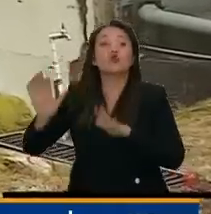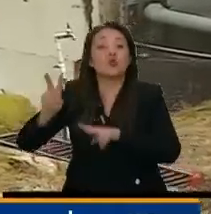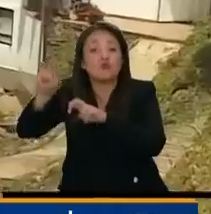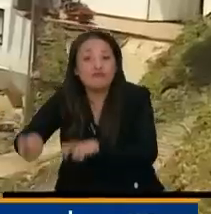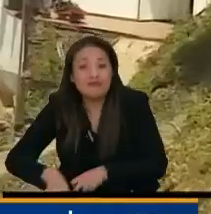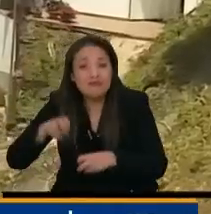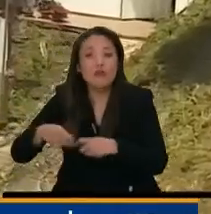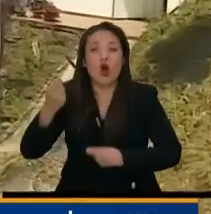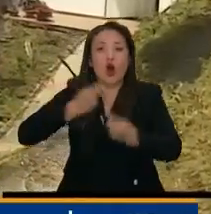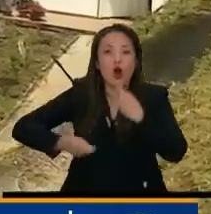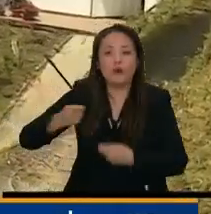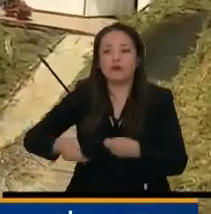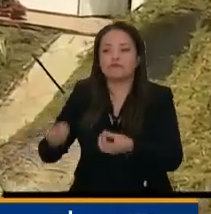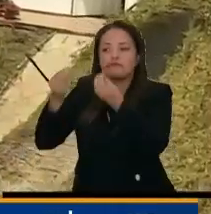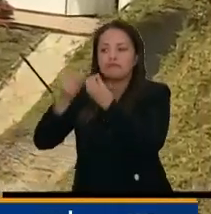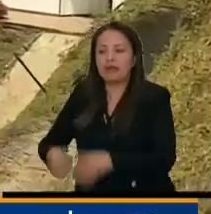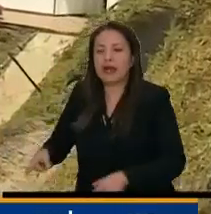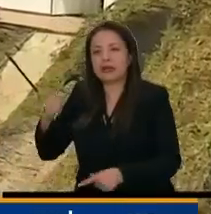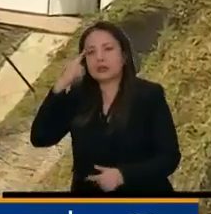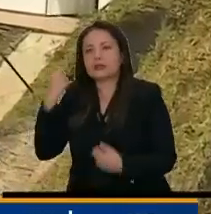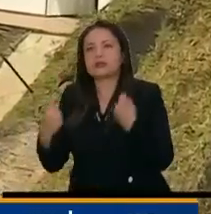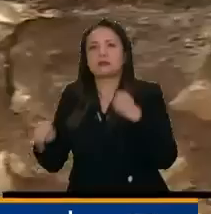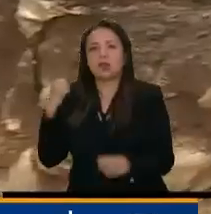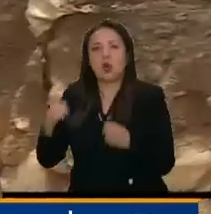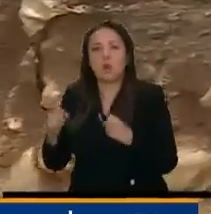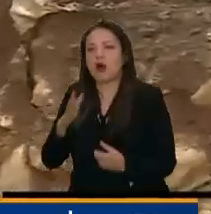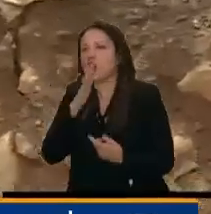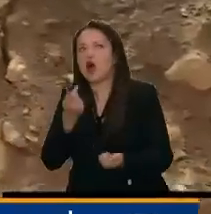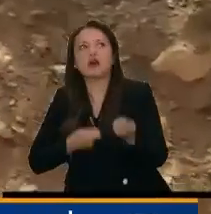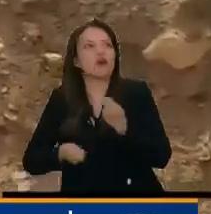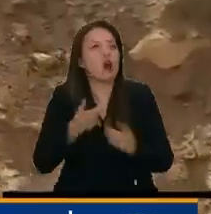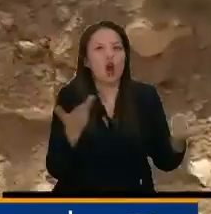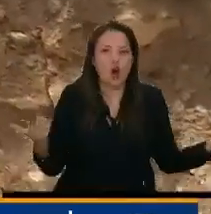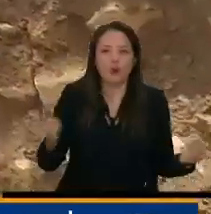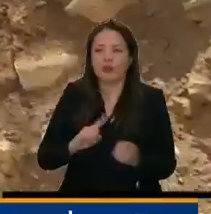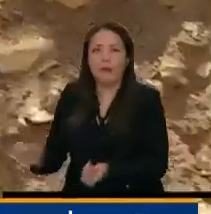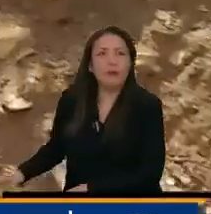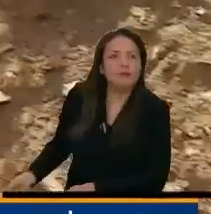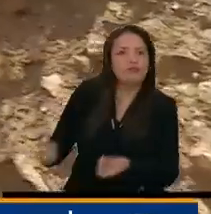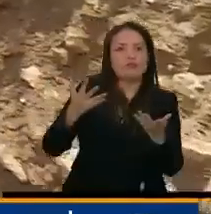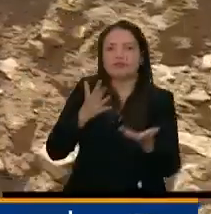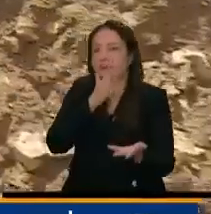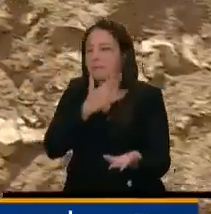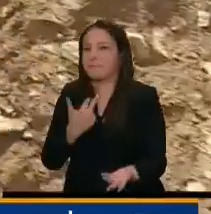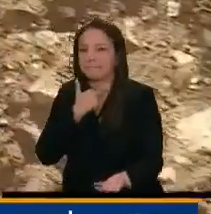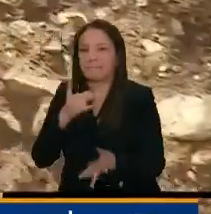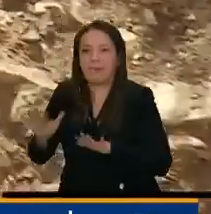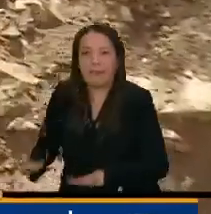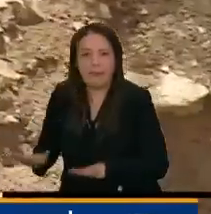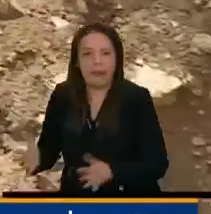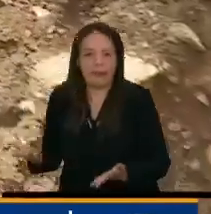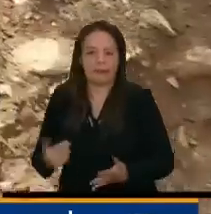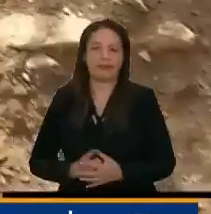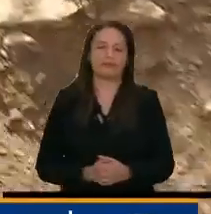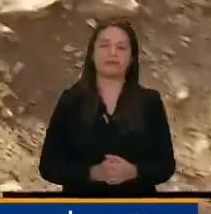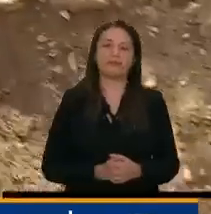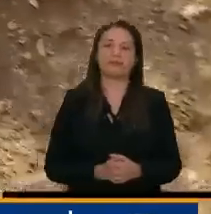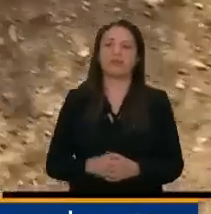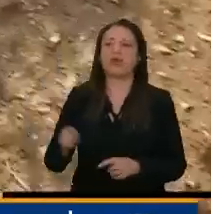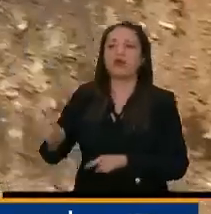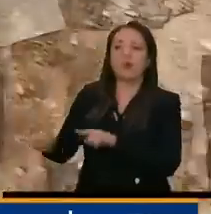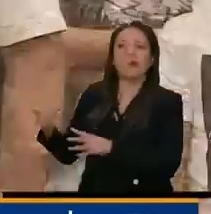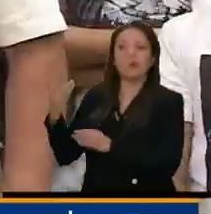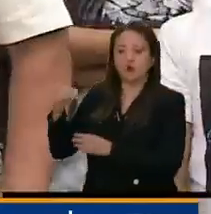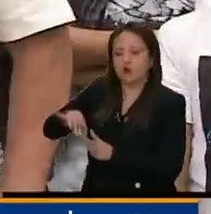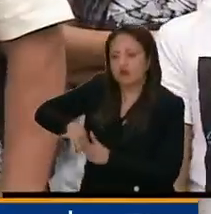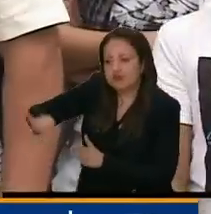temen que sus cosechas se pierdan. No hay con quién negociarlas y tampoco cómo sacarlas hacia otros municipios. Hay mucha gente que sembró,